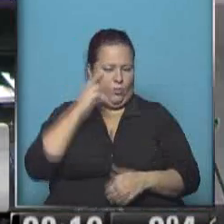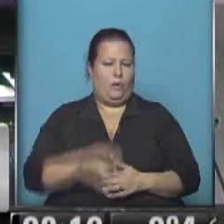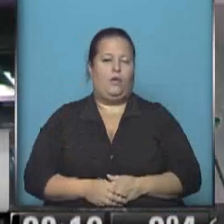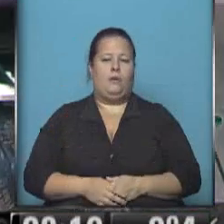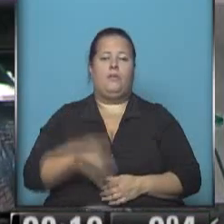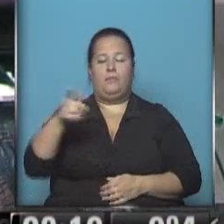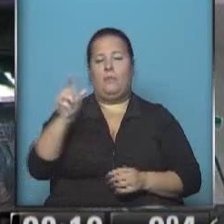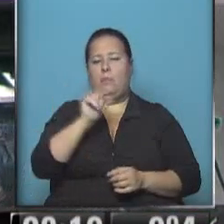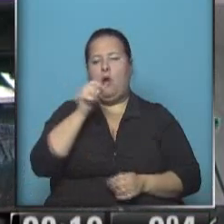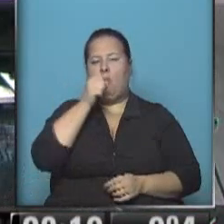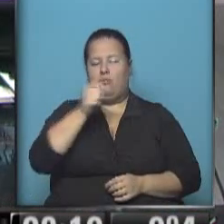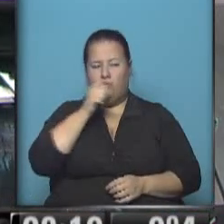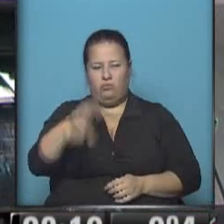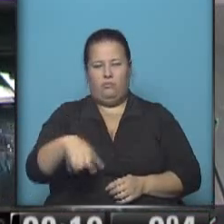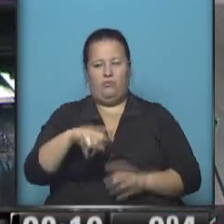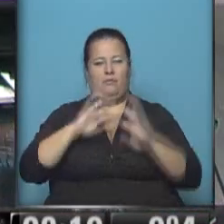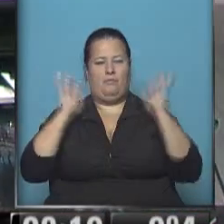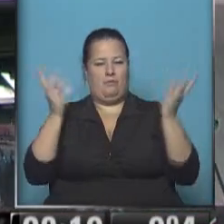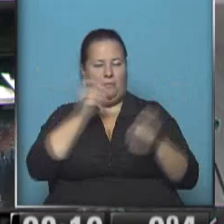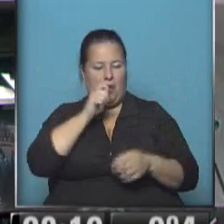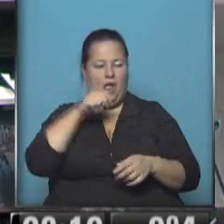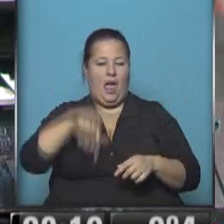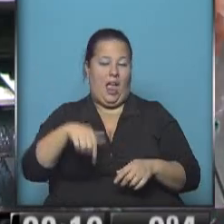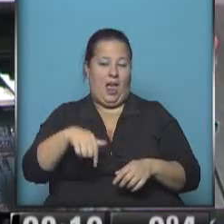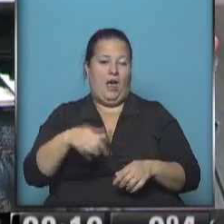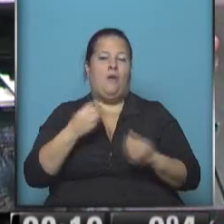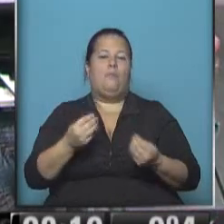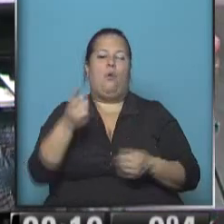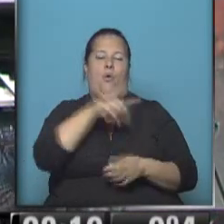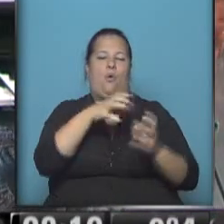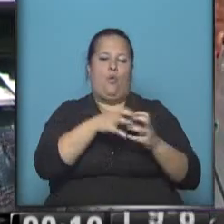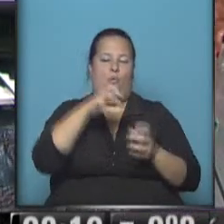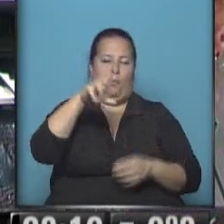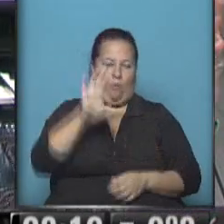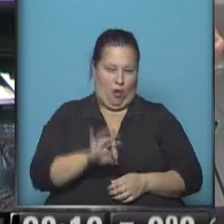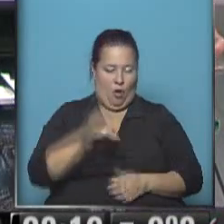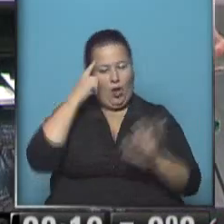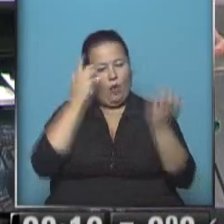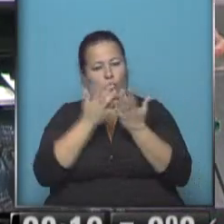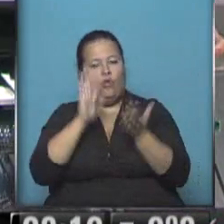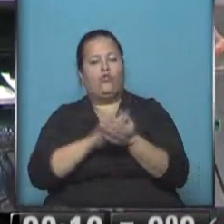escuchábamos parte entonces de esta rueda de prensa que se da ahora por parte del pro analizando los resultados del día